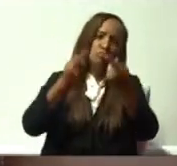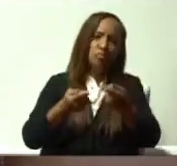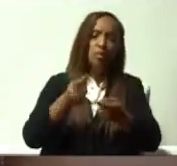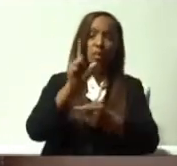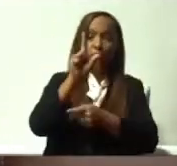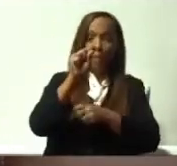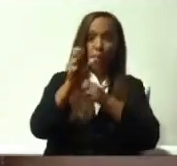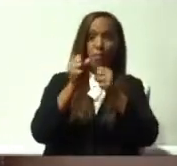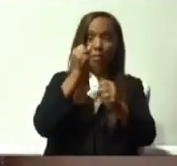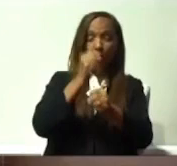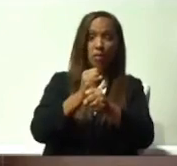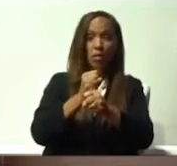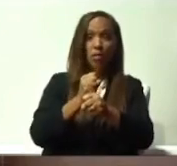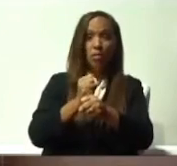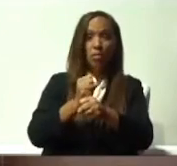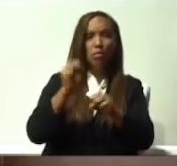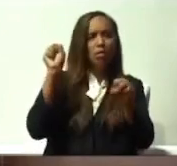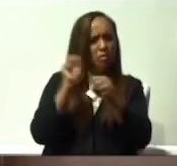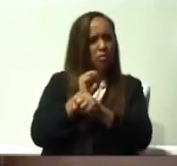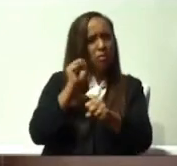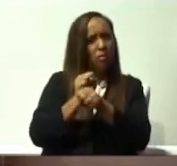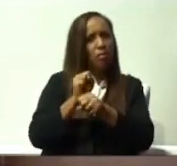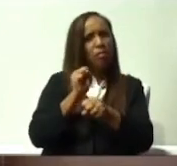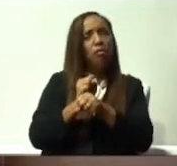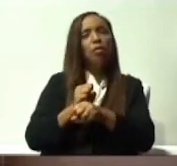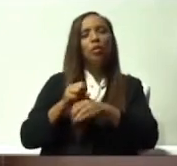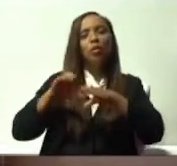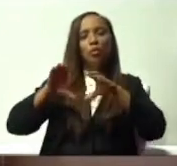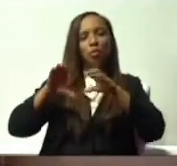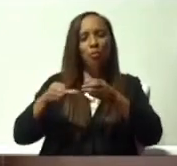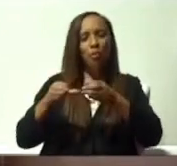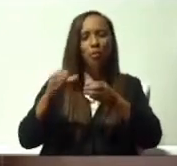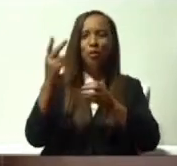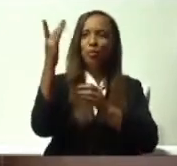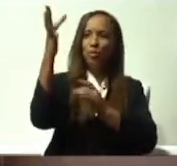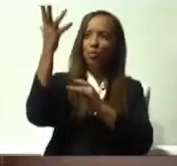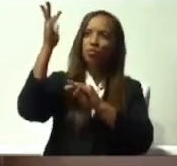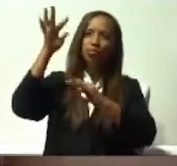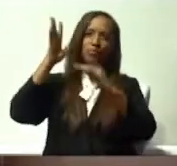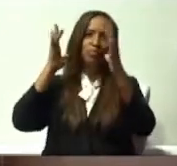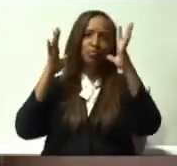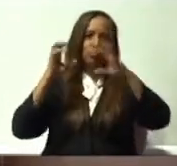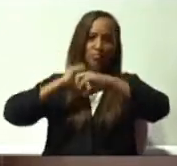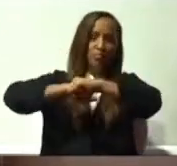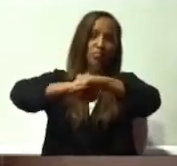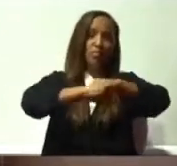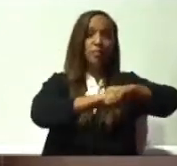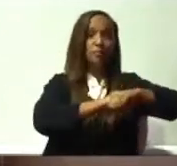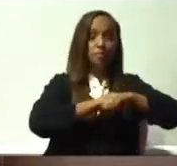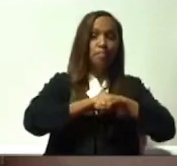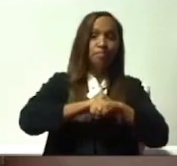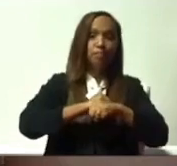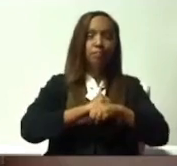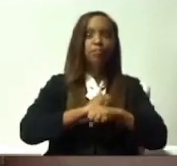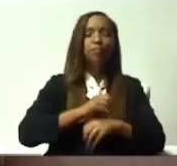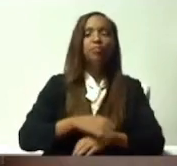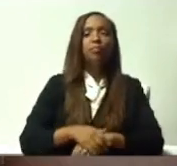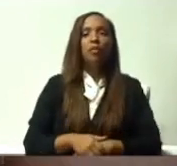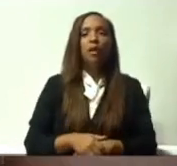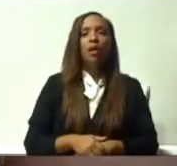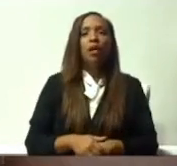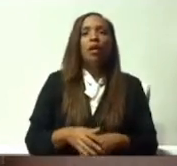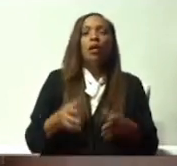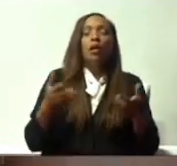colegas de la Comisión de Medio Ambiente por su esfuerzo, a usted, presidente, porque por fin la colocamos, que también